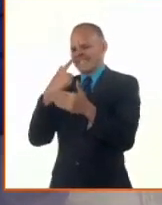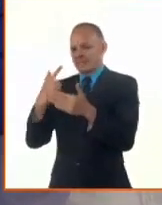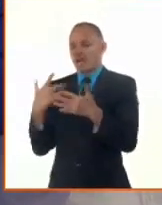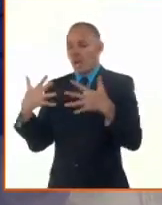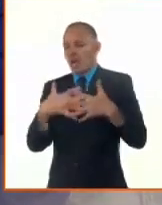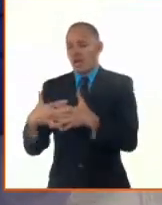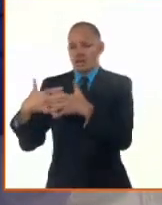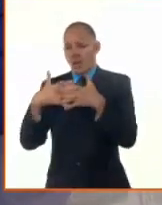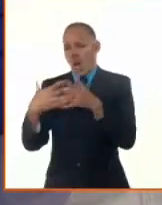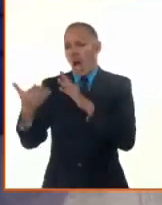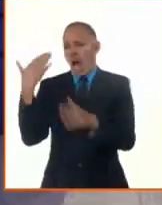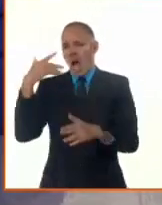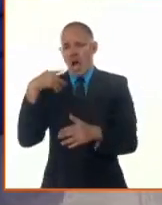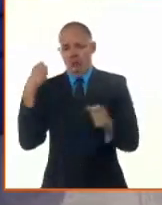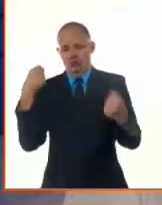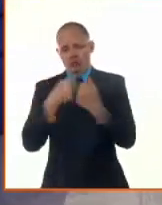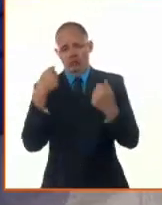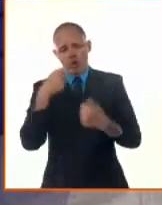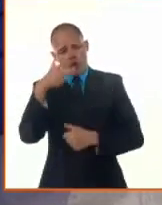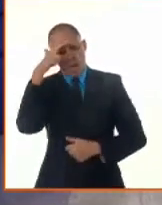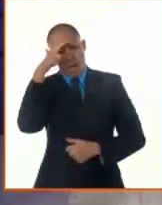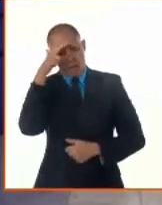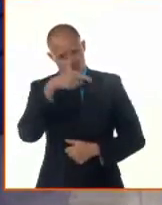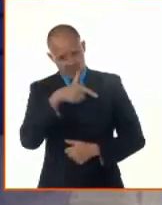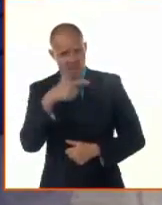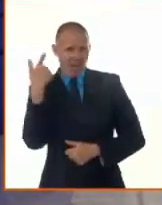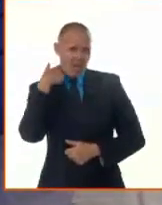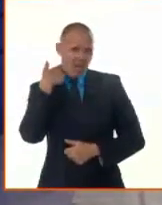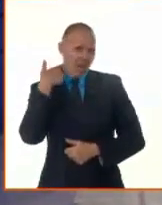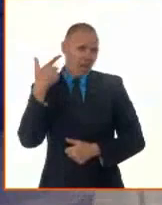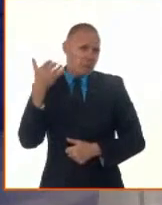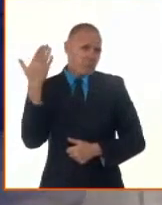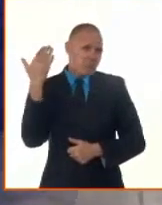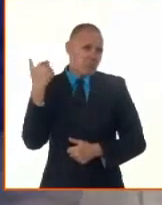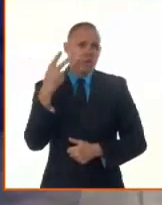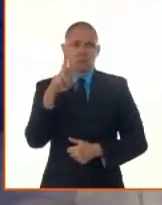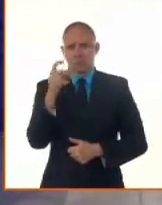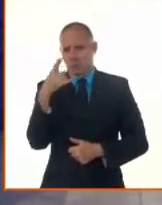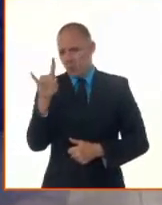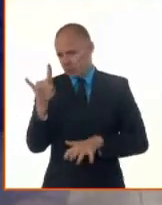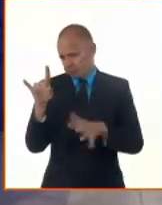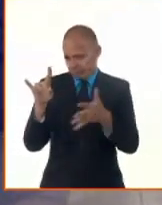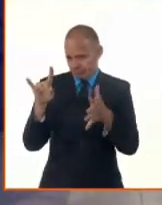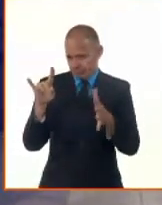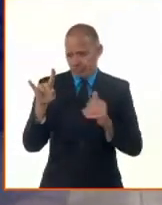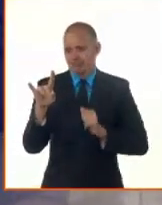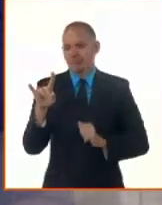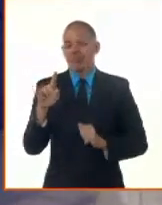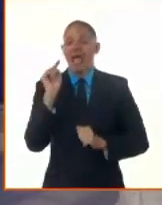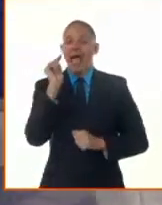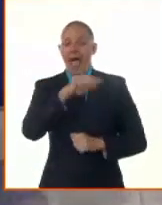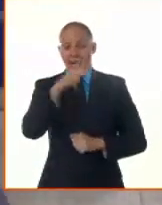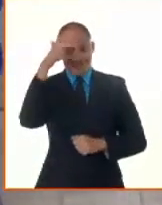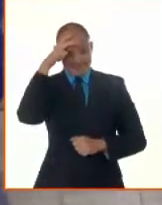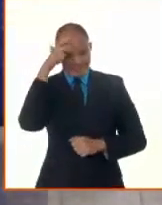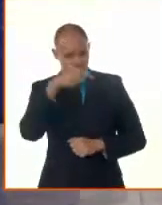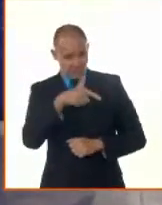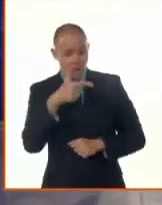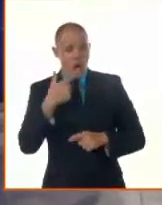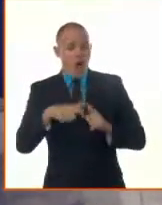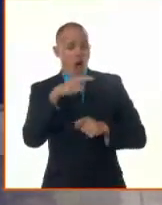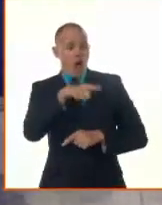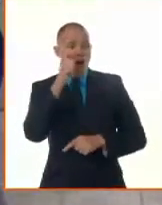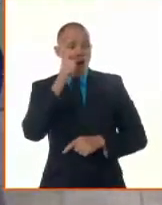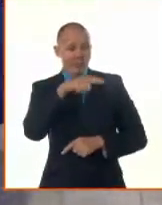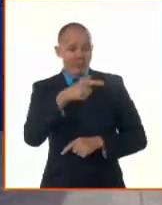mucho antes estamos hablando 19 algo así o antes ya el príncipe heredero pues había